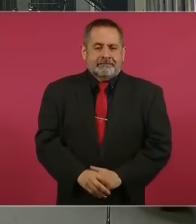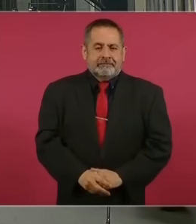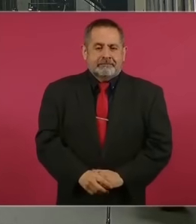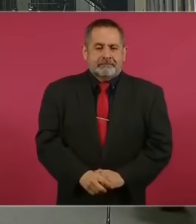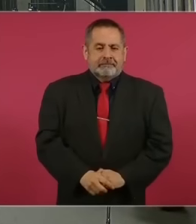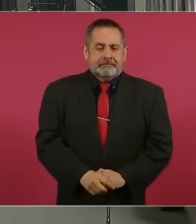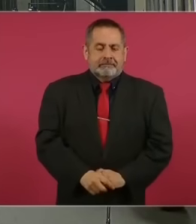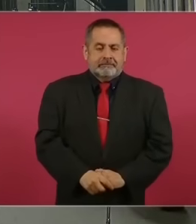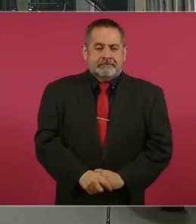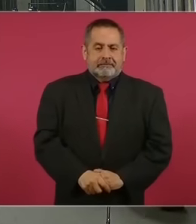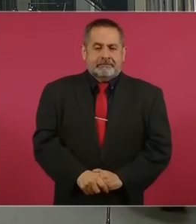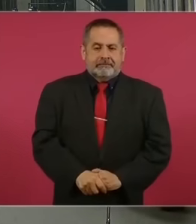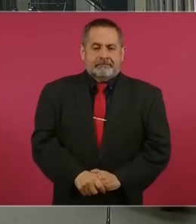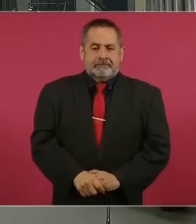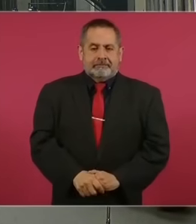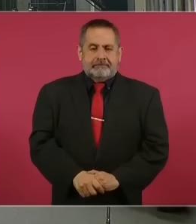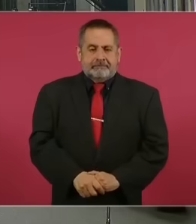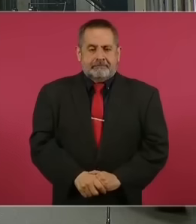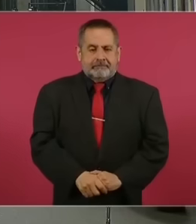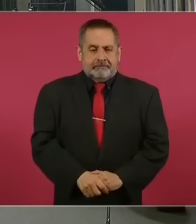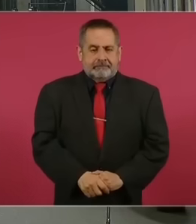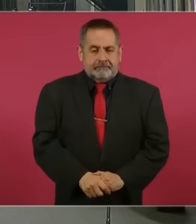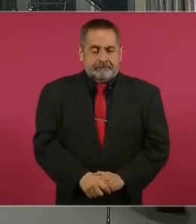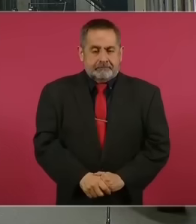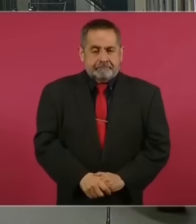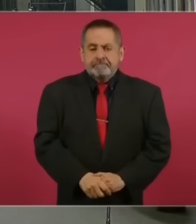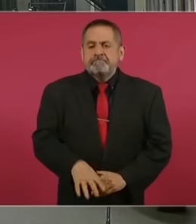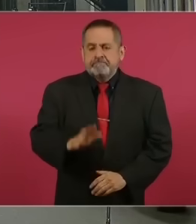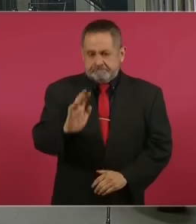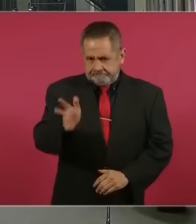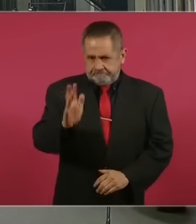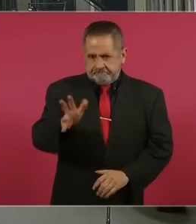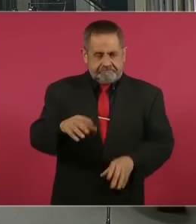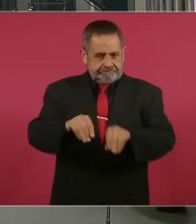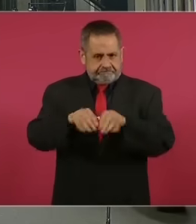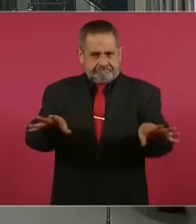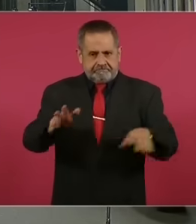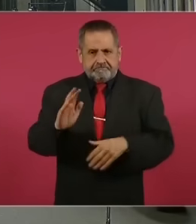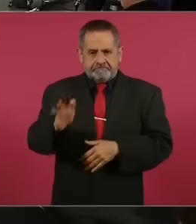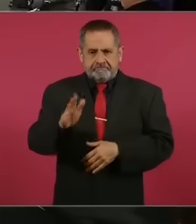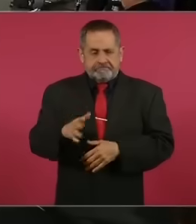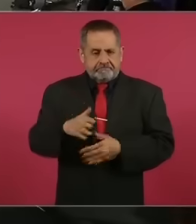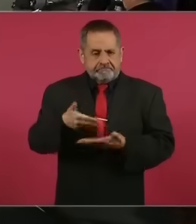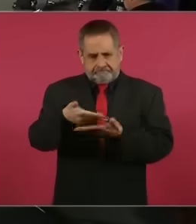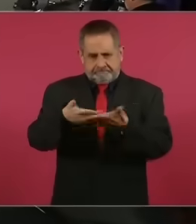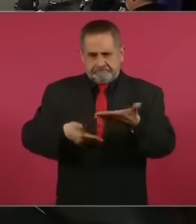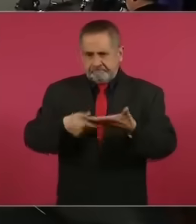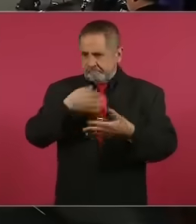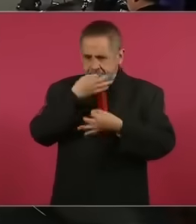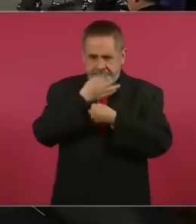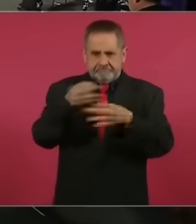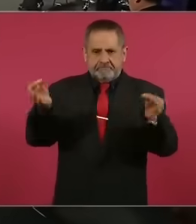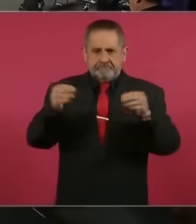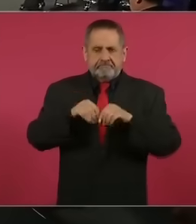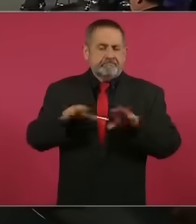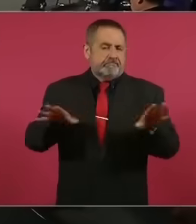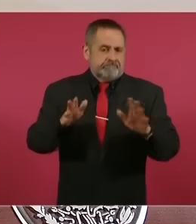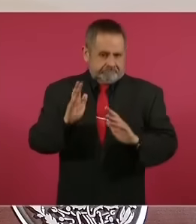ayer que le dijo ya se dio a conocer un comunicado.